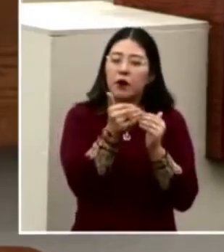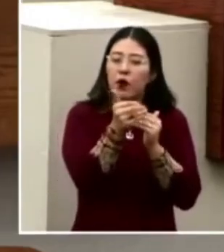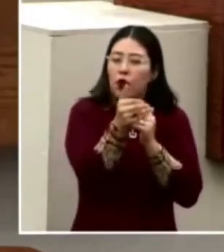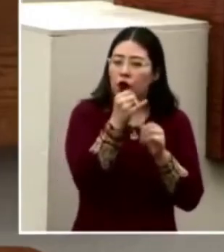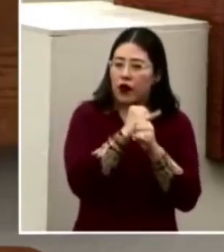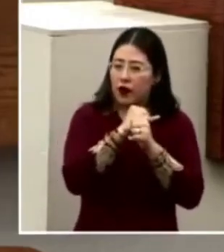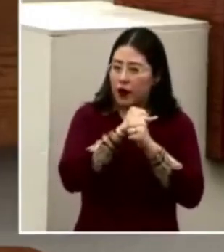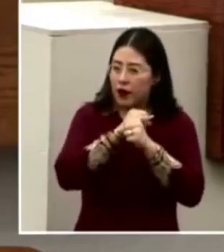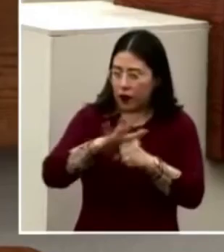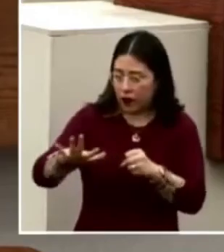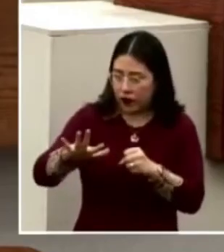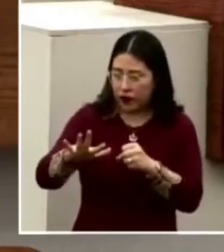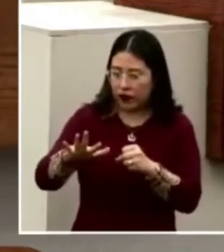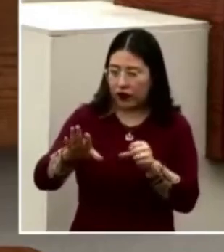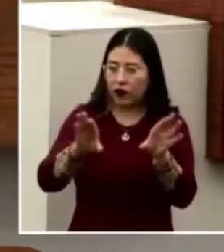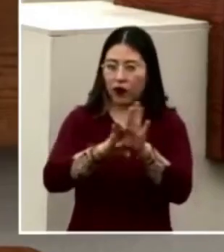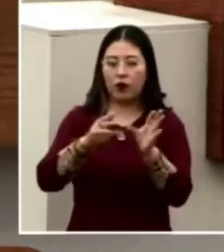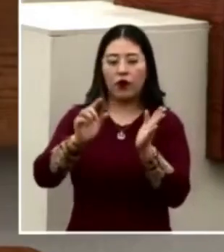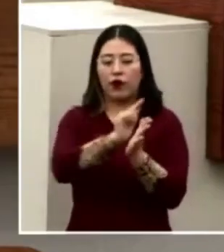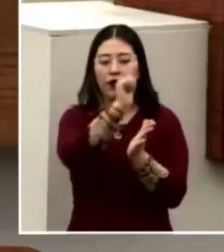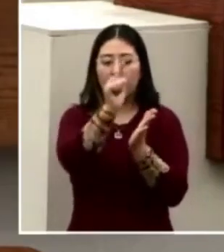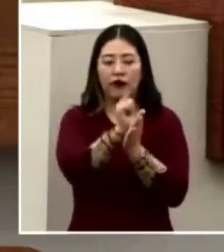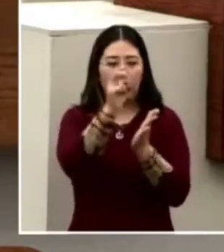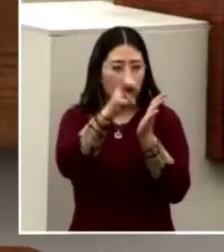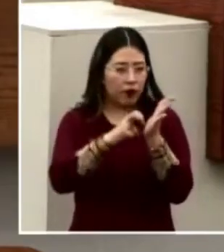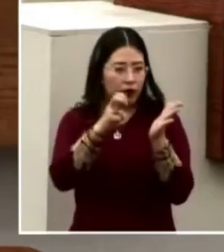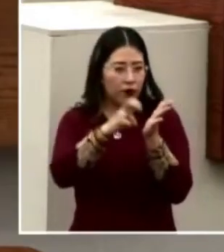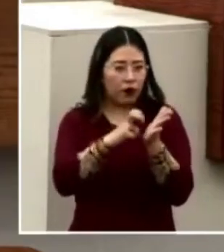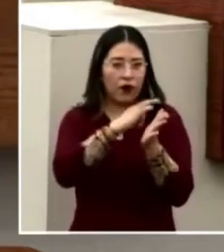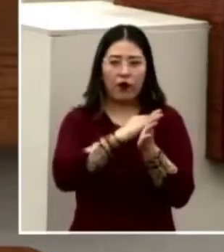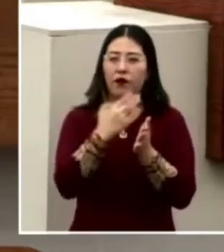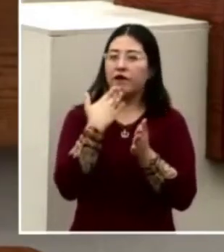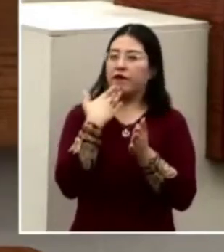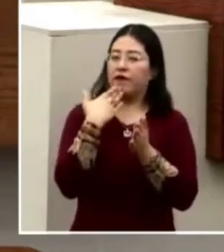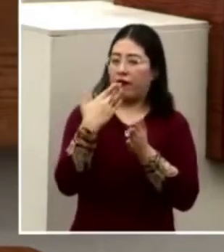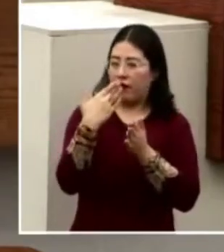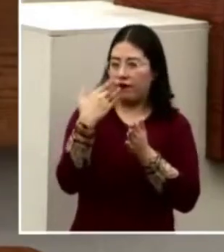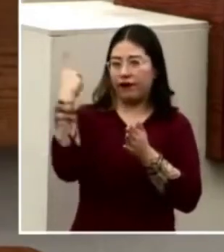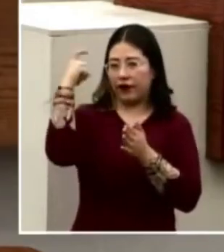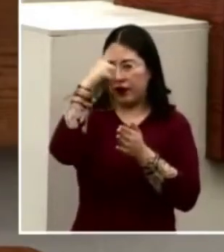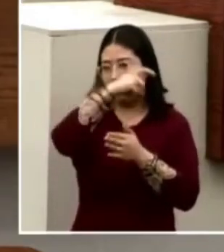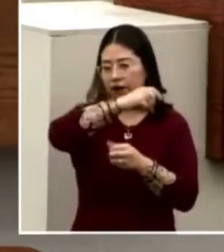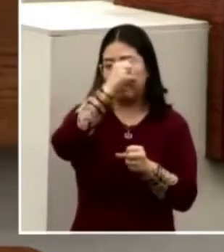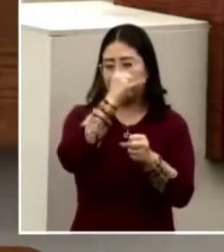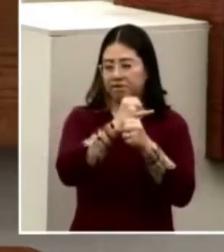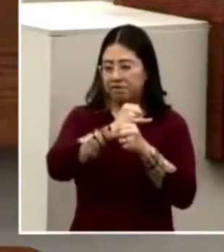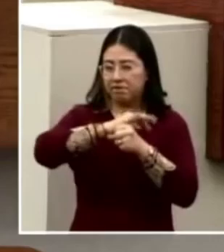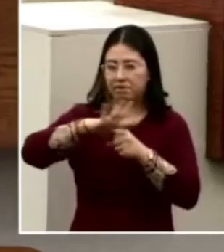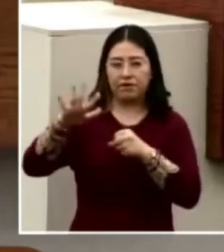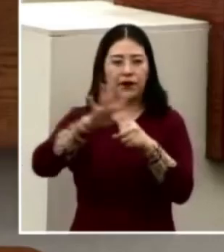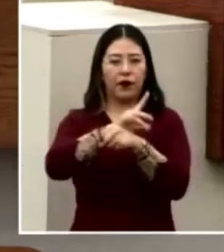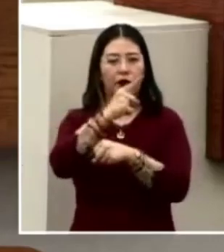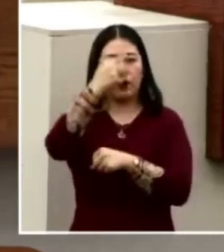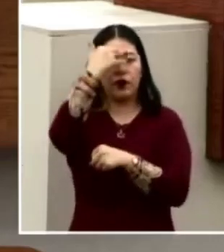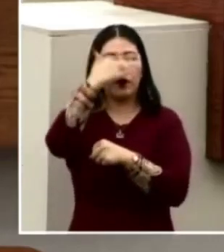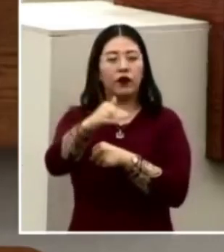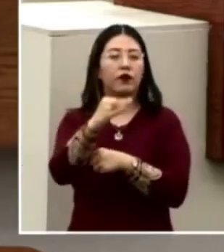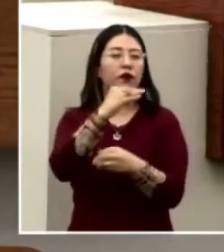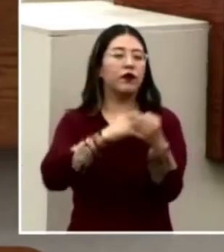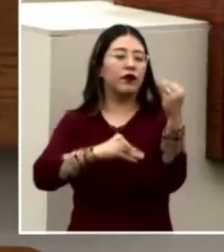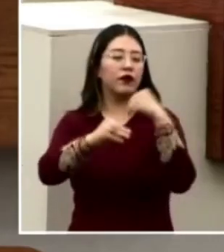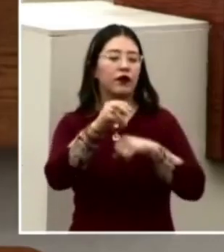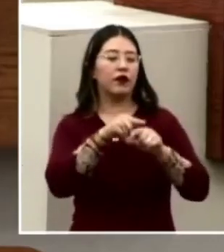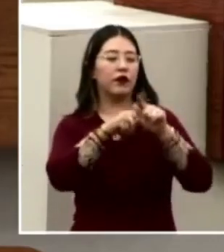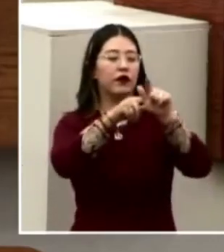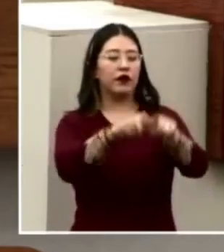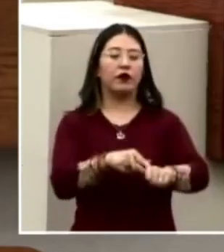una reforma constitucional como esta llegara a buen puerto. ¿Y por qué? Pues porque simple y